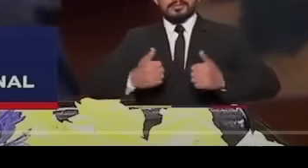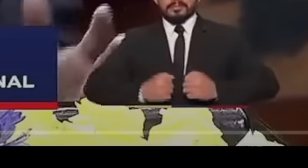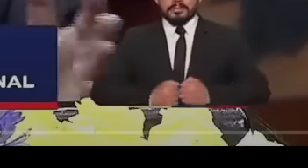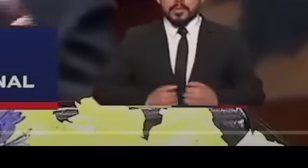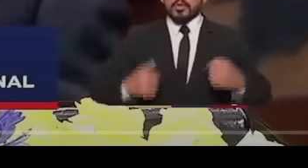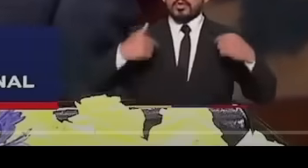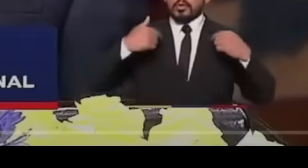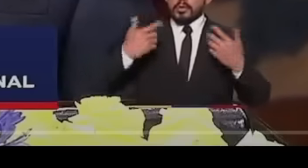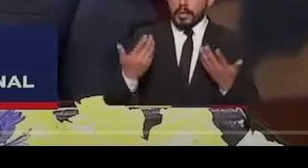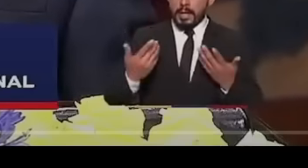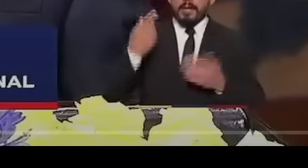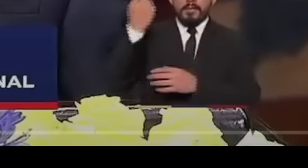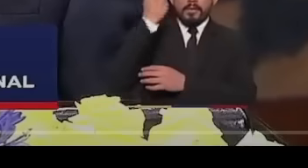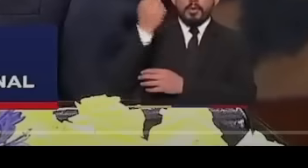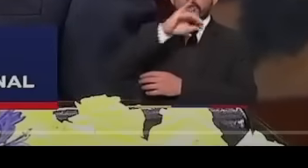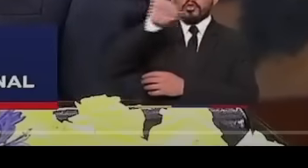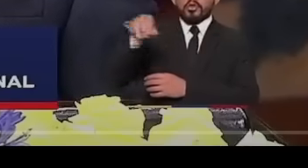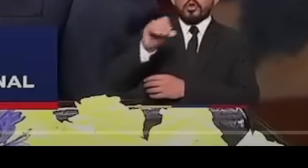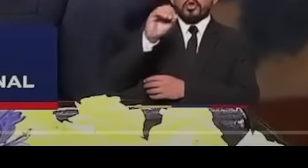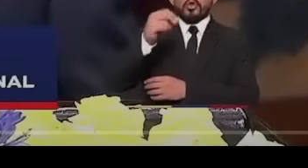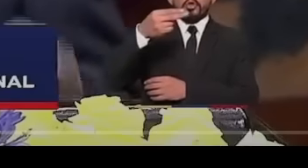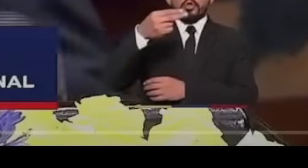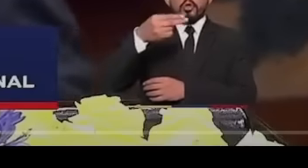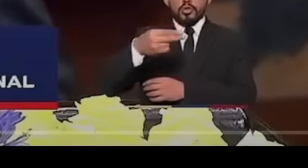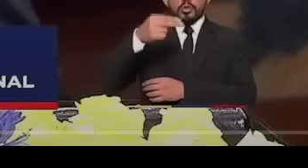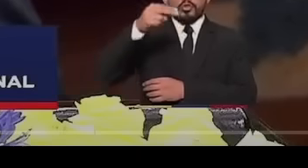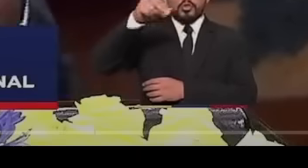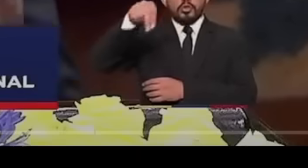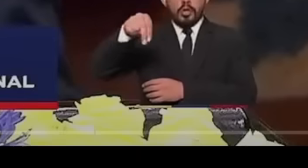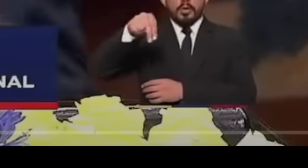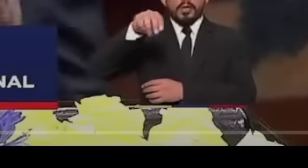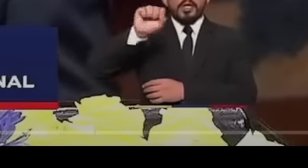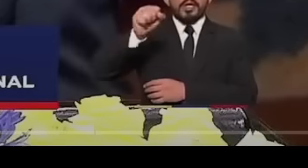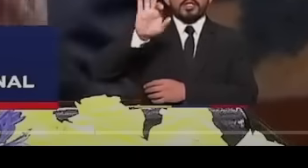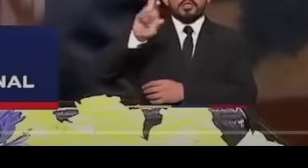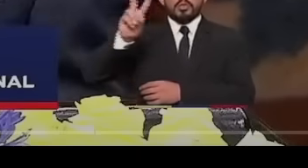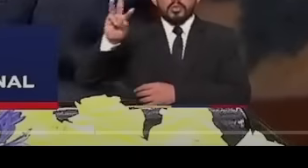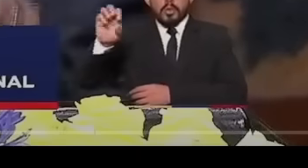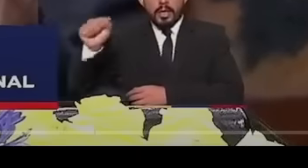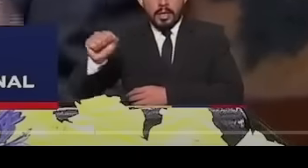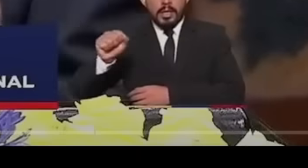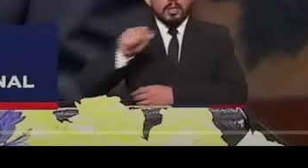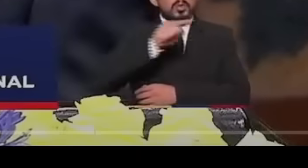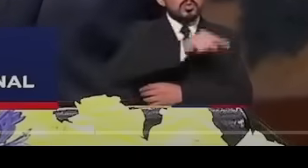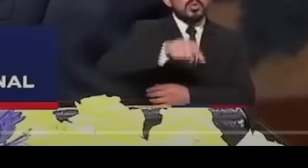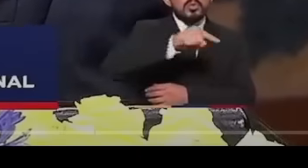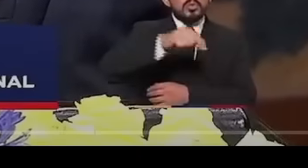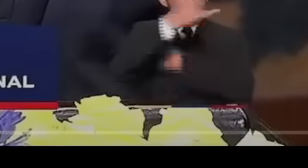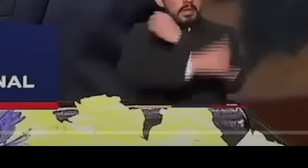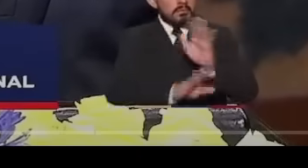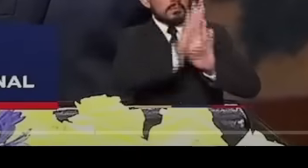John Stuart alguna vez expresó: el valor de una nación no es otra cosa que el valor de los individuos que la